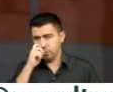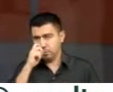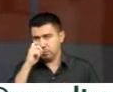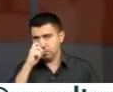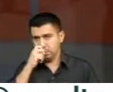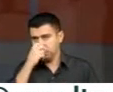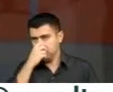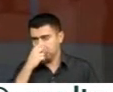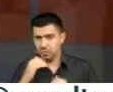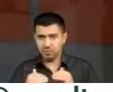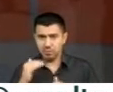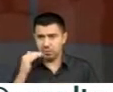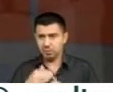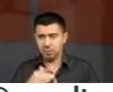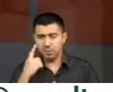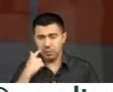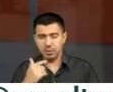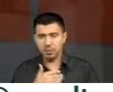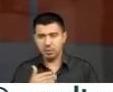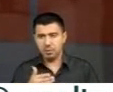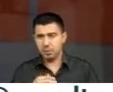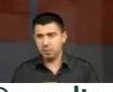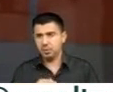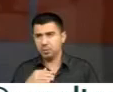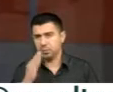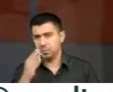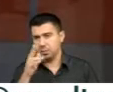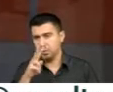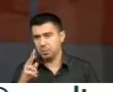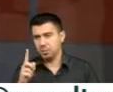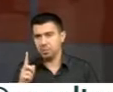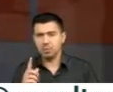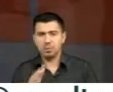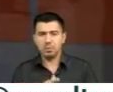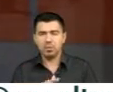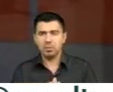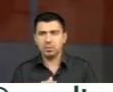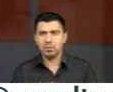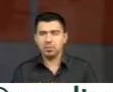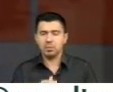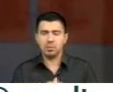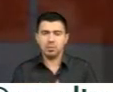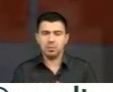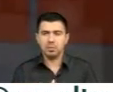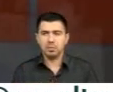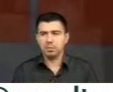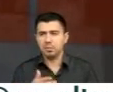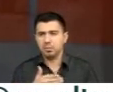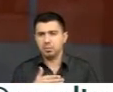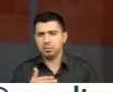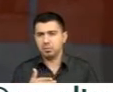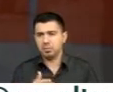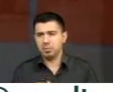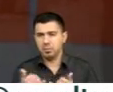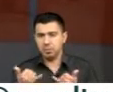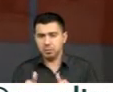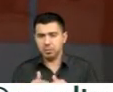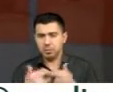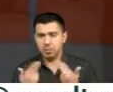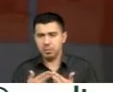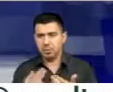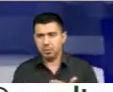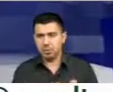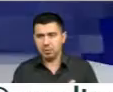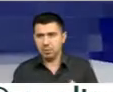del mediodía de hoy y se prevé que hacia finalizando la tarde terminaría esta audiencia pública sobre el momento que